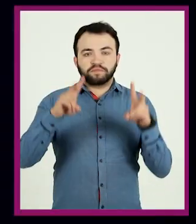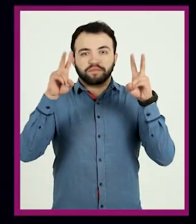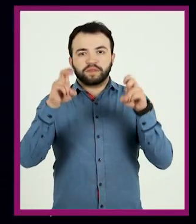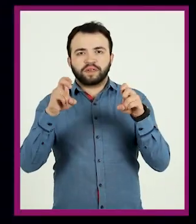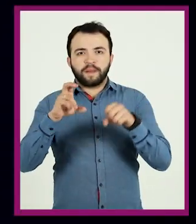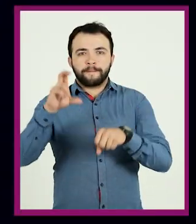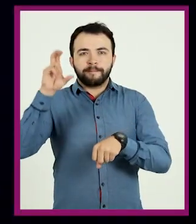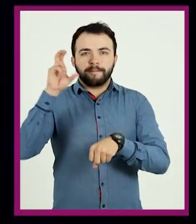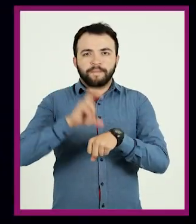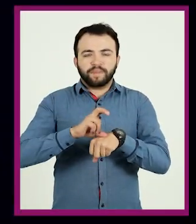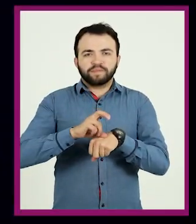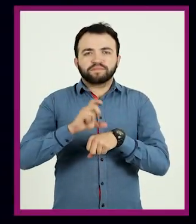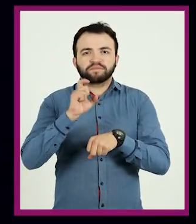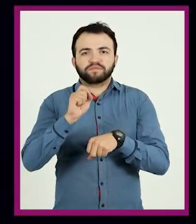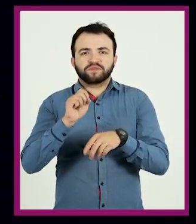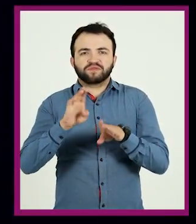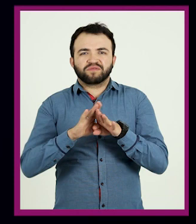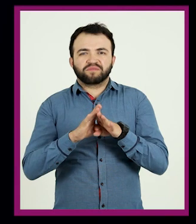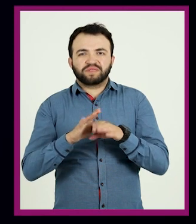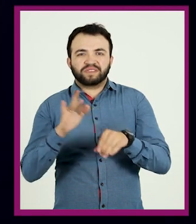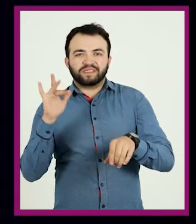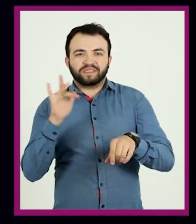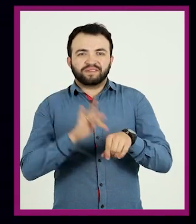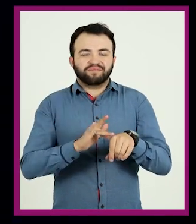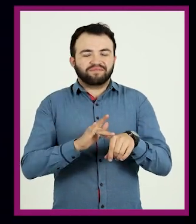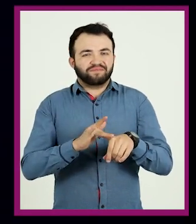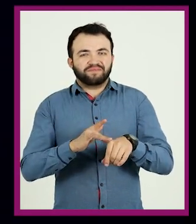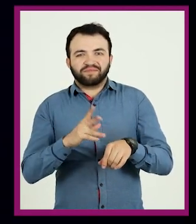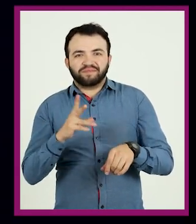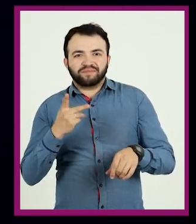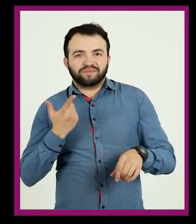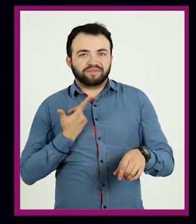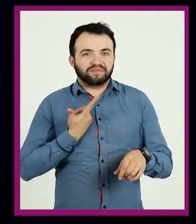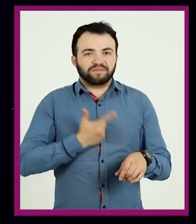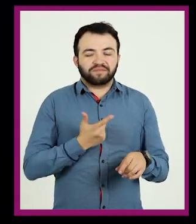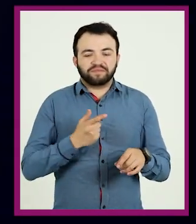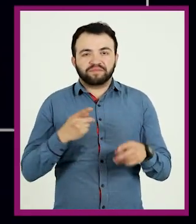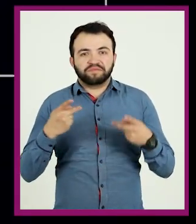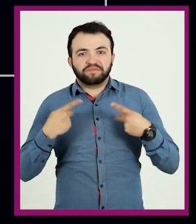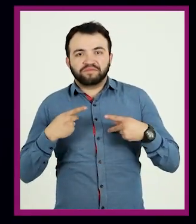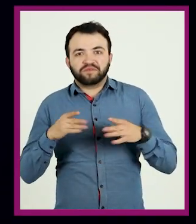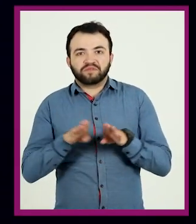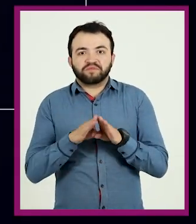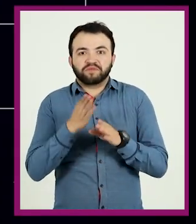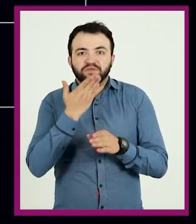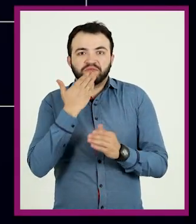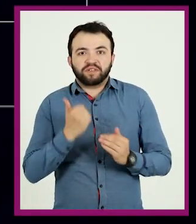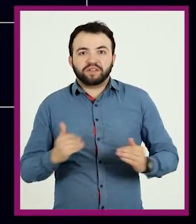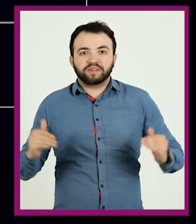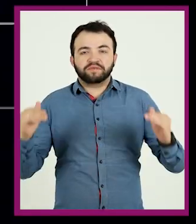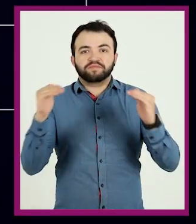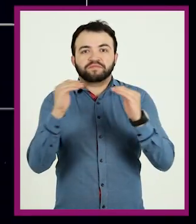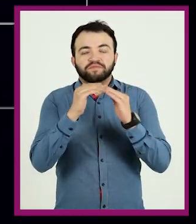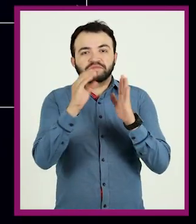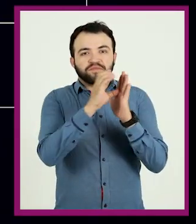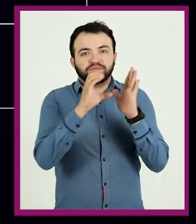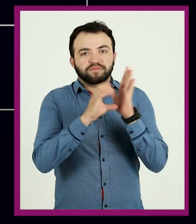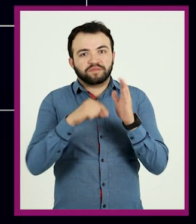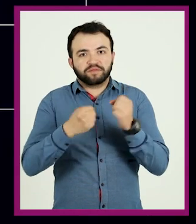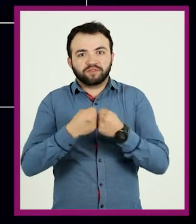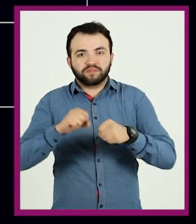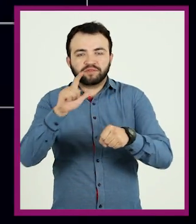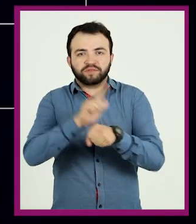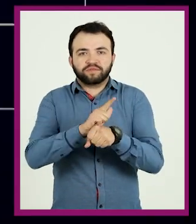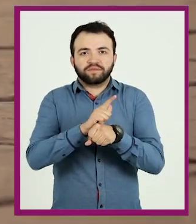El machismo es una de las manifestaciones más intolerables y aberrantes en el grueso de las desigualdades constitutivas de